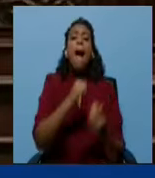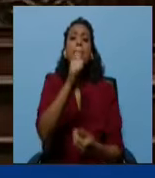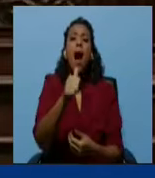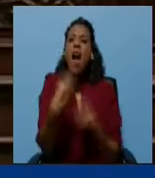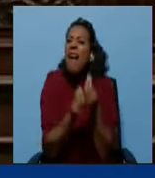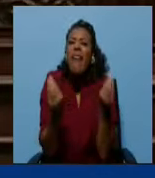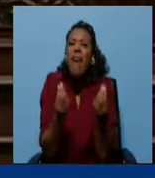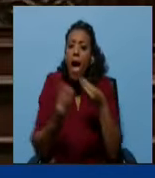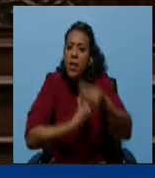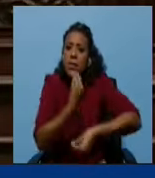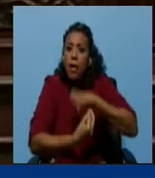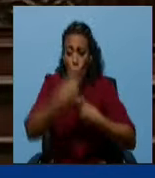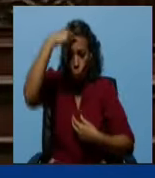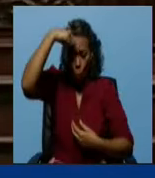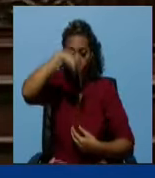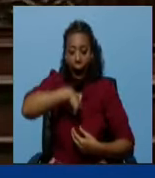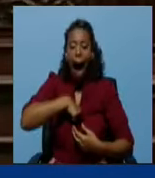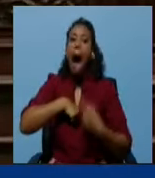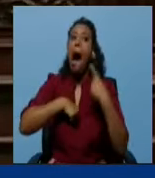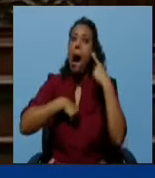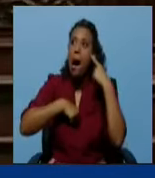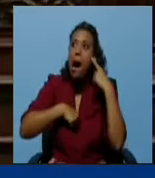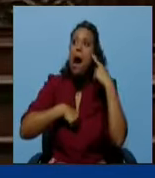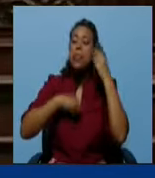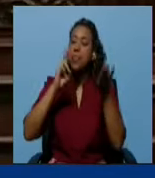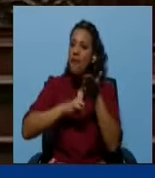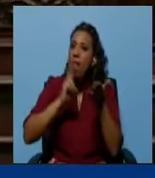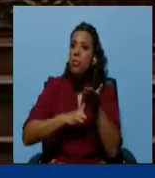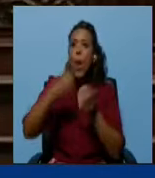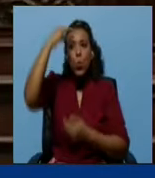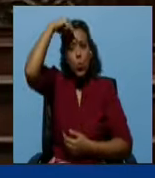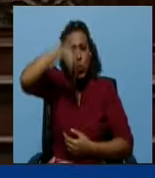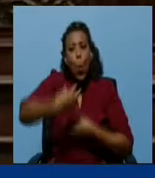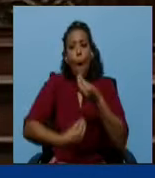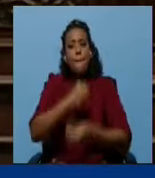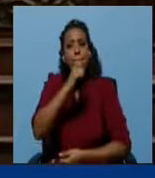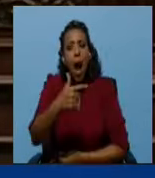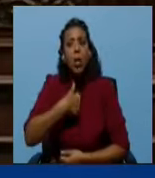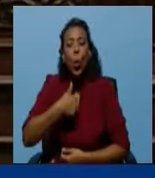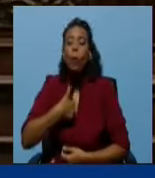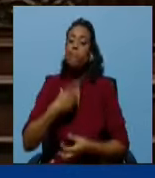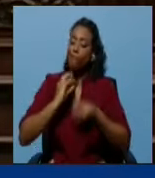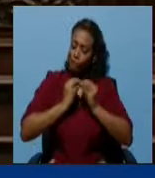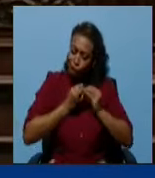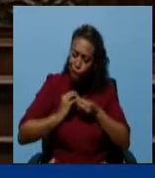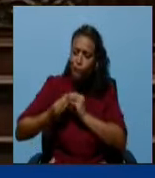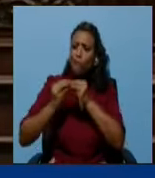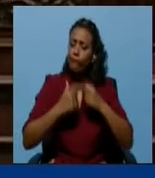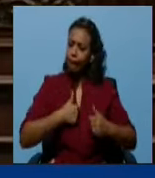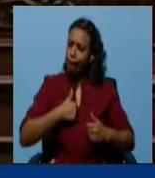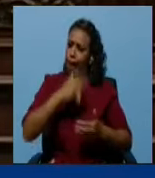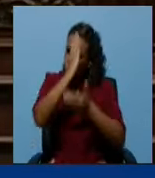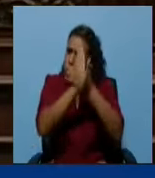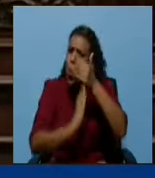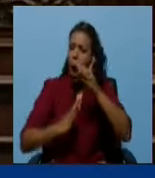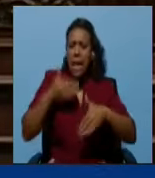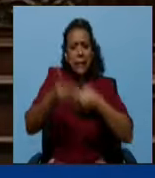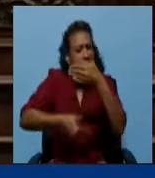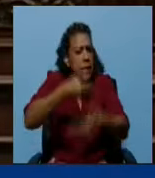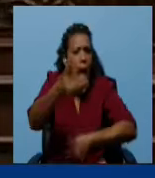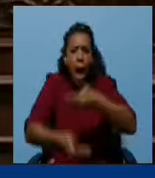para renovarse, para recrearse y para refundarse de manera